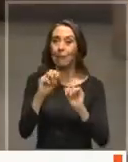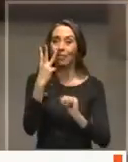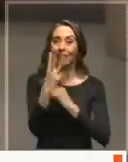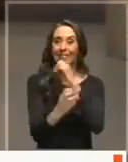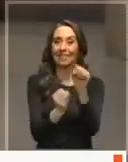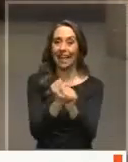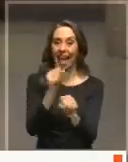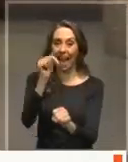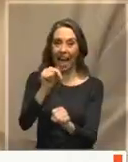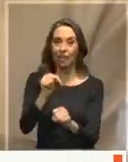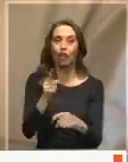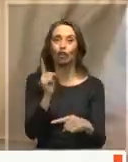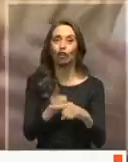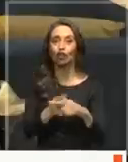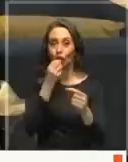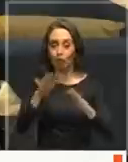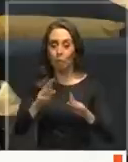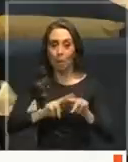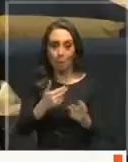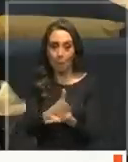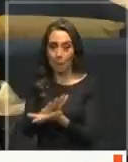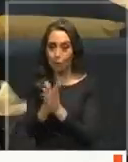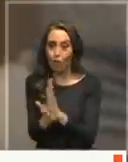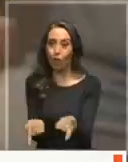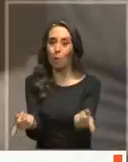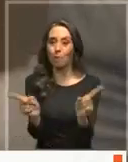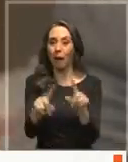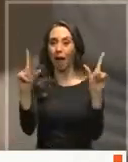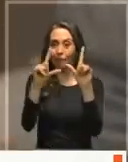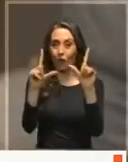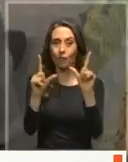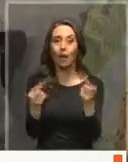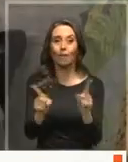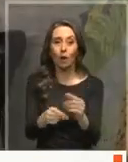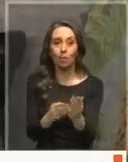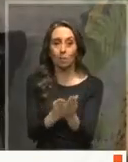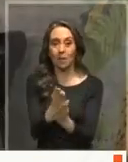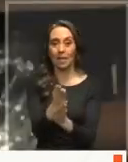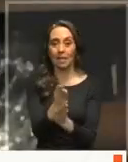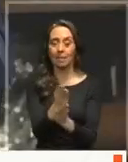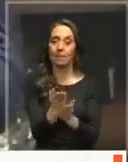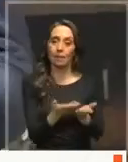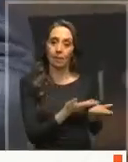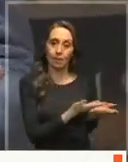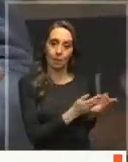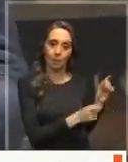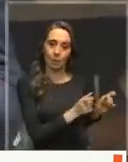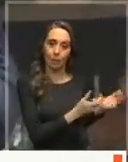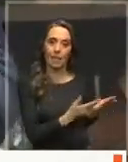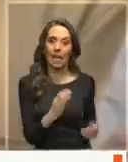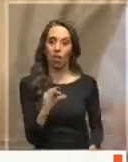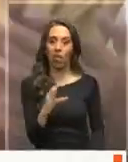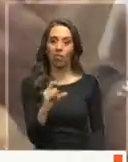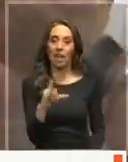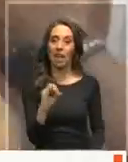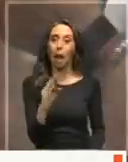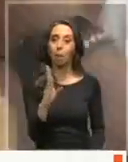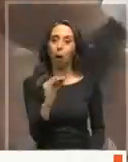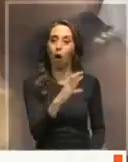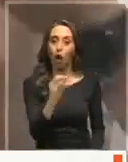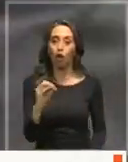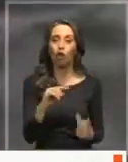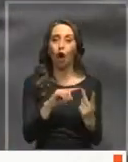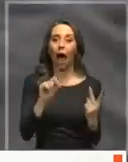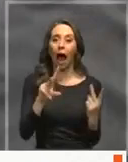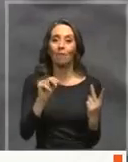temporada. Wow. De los socios. Los socios se preparan con todo para su regreso y el regreso comienza con los siguientes invitados. Cecilia Poloco y Álvaro